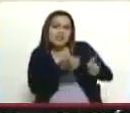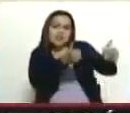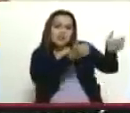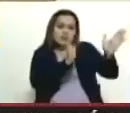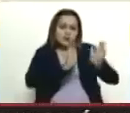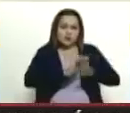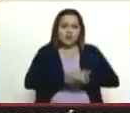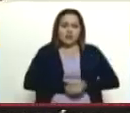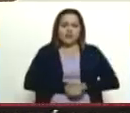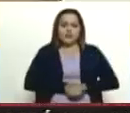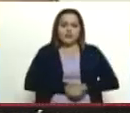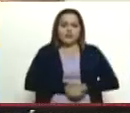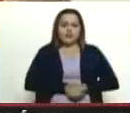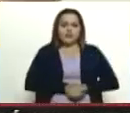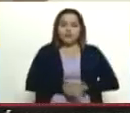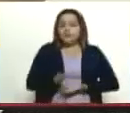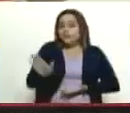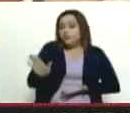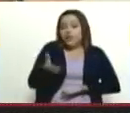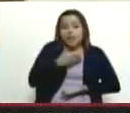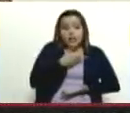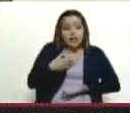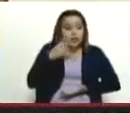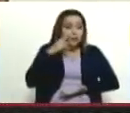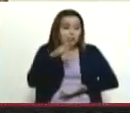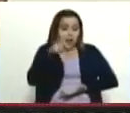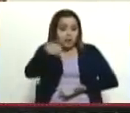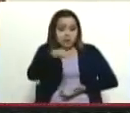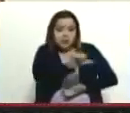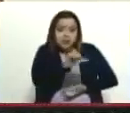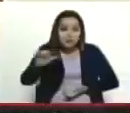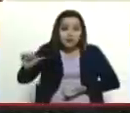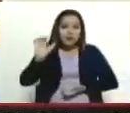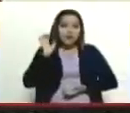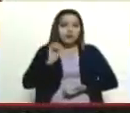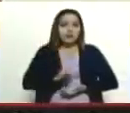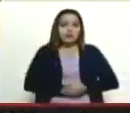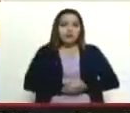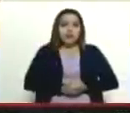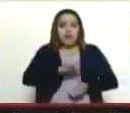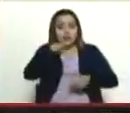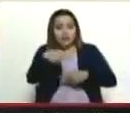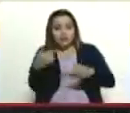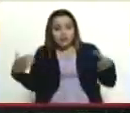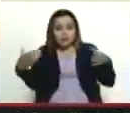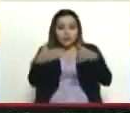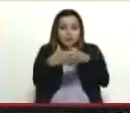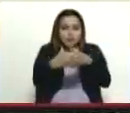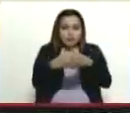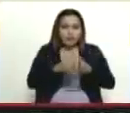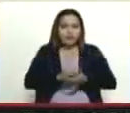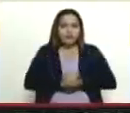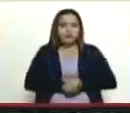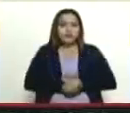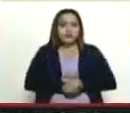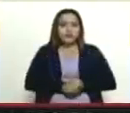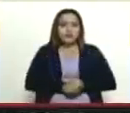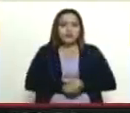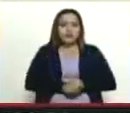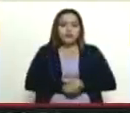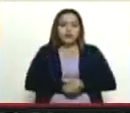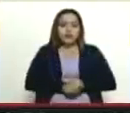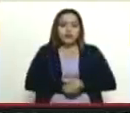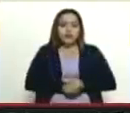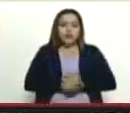persecuciones. Bueno, el que quiera, revise lo que pasó esta semana, después de la reunión de Bogotá,